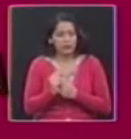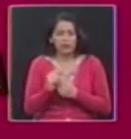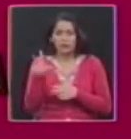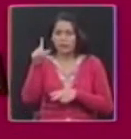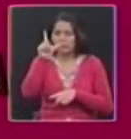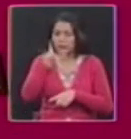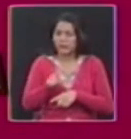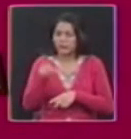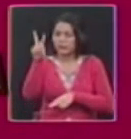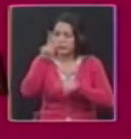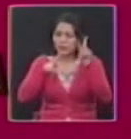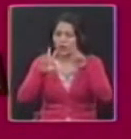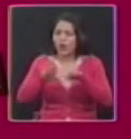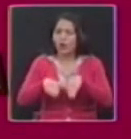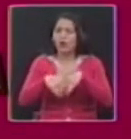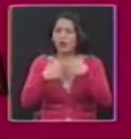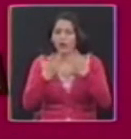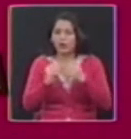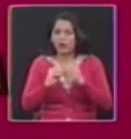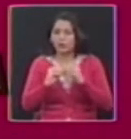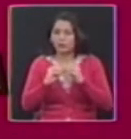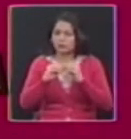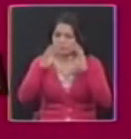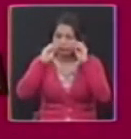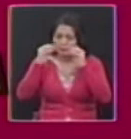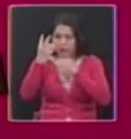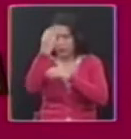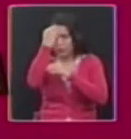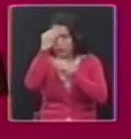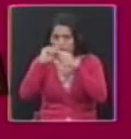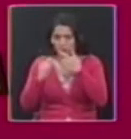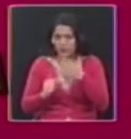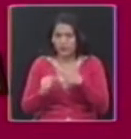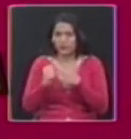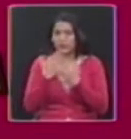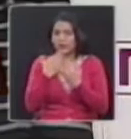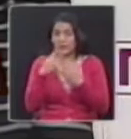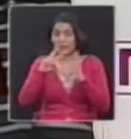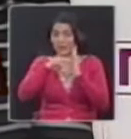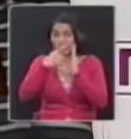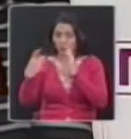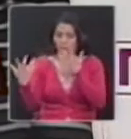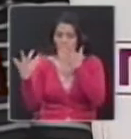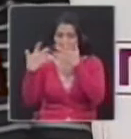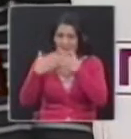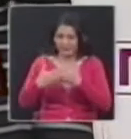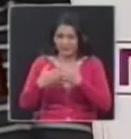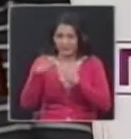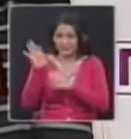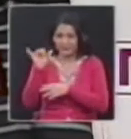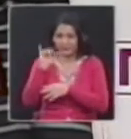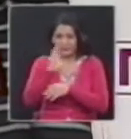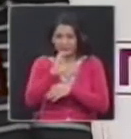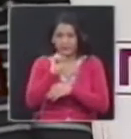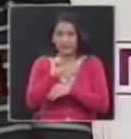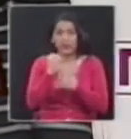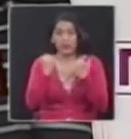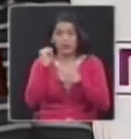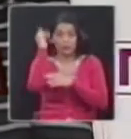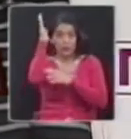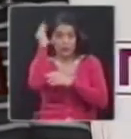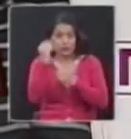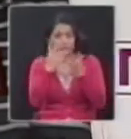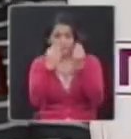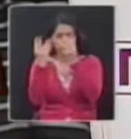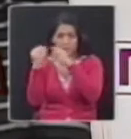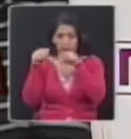prácticas educativas que justamente han estado incluyendo TIC. Sabemos que hay muchas, sabemos que hay muchos docentes alrededor del país